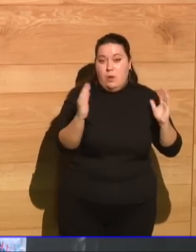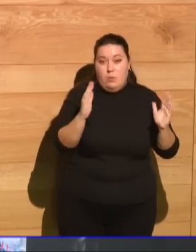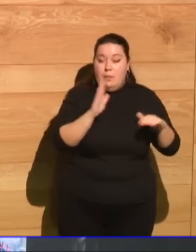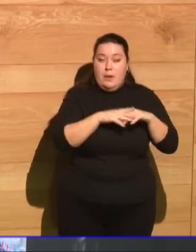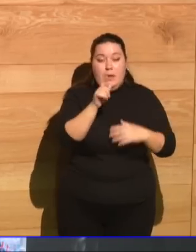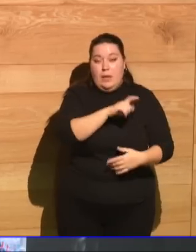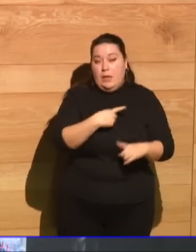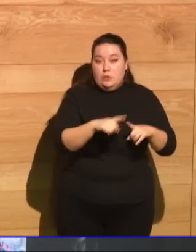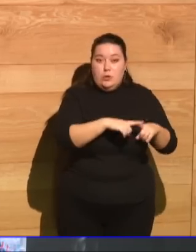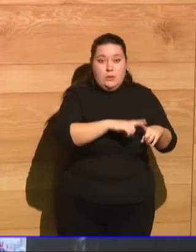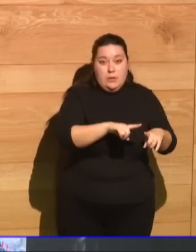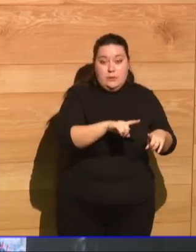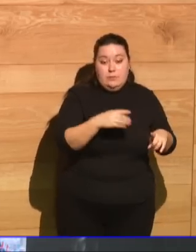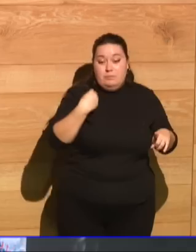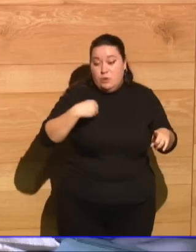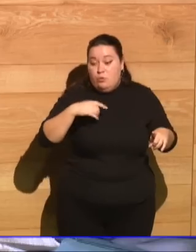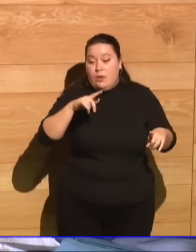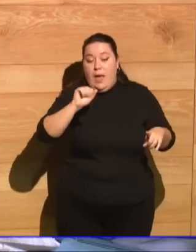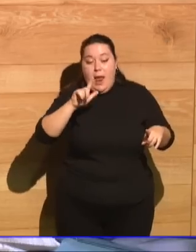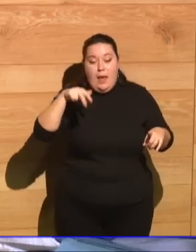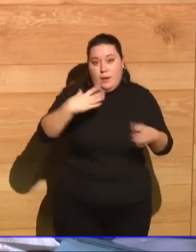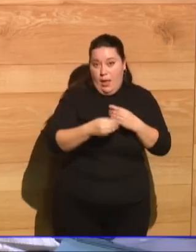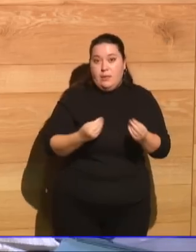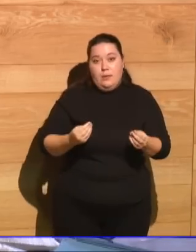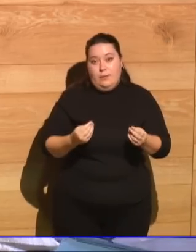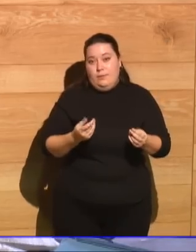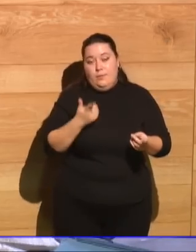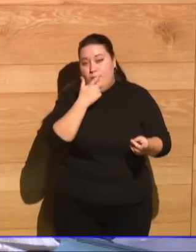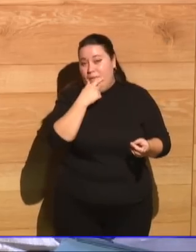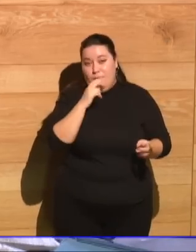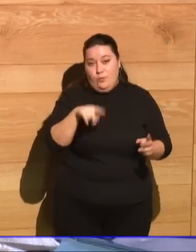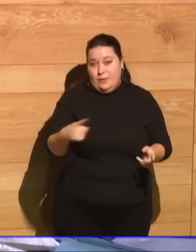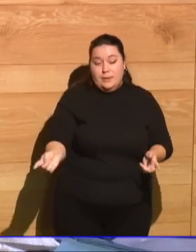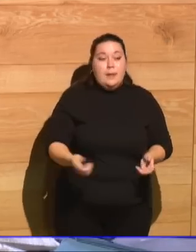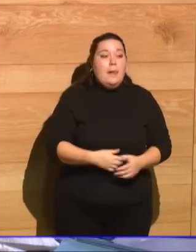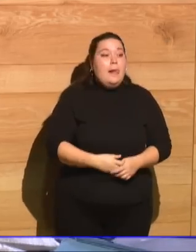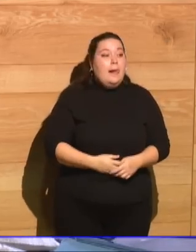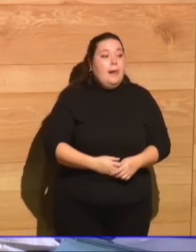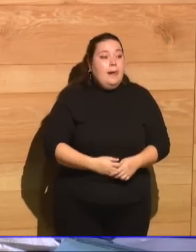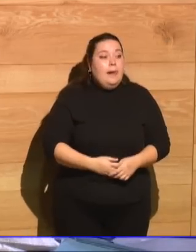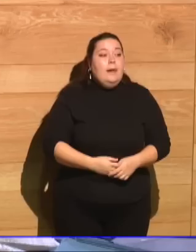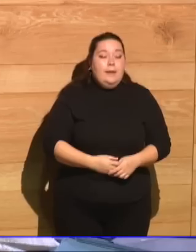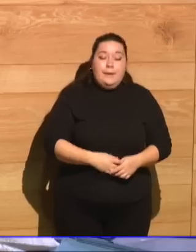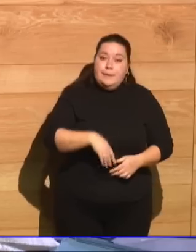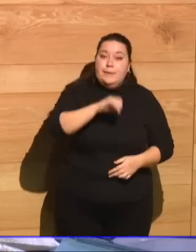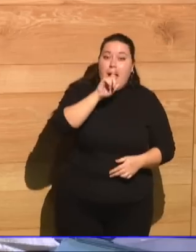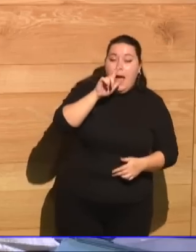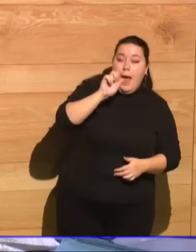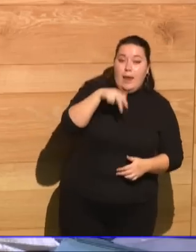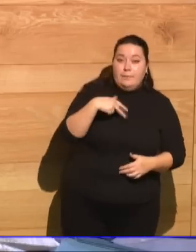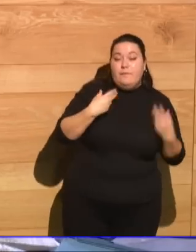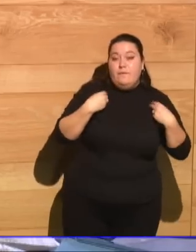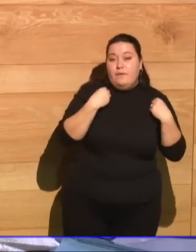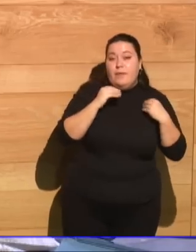para que las cosas salgan como le salen a Alan Parker. Yo tengo una duda sobre esto, porque, a ver, Alan Parker en su biografía se